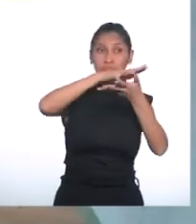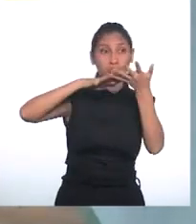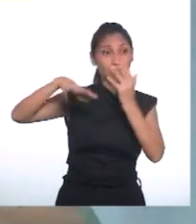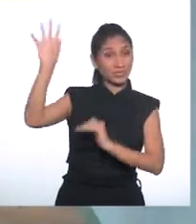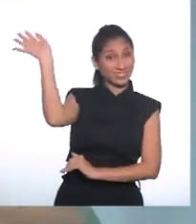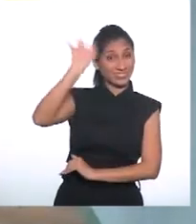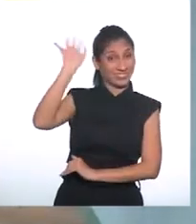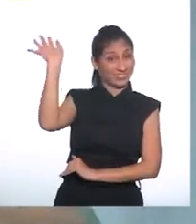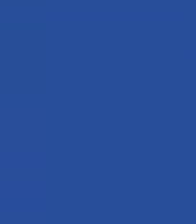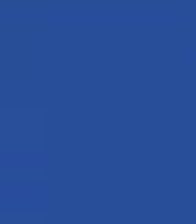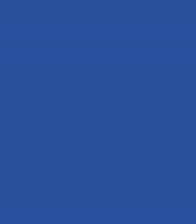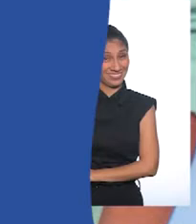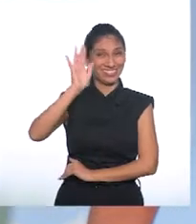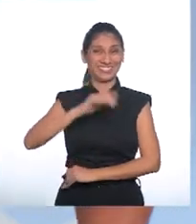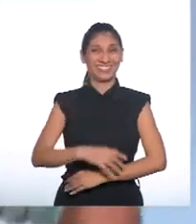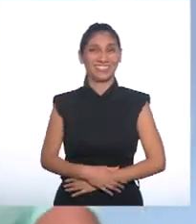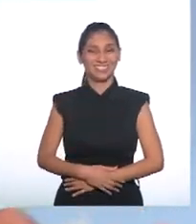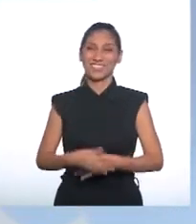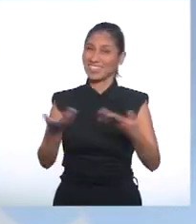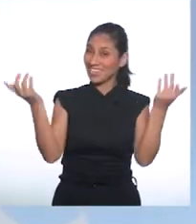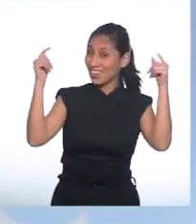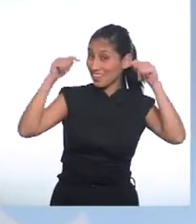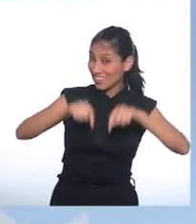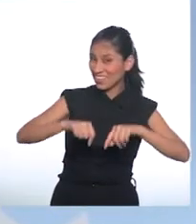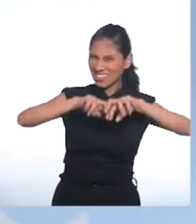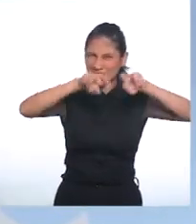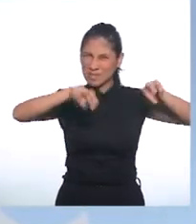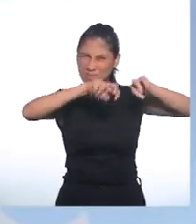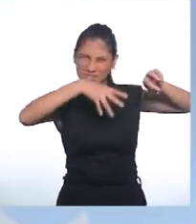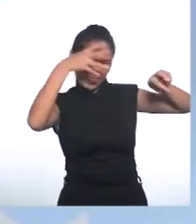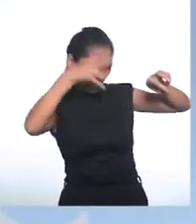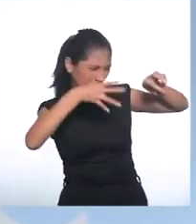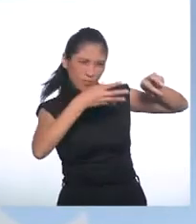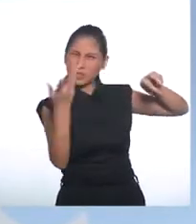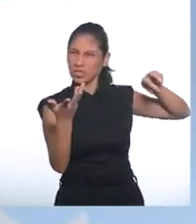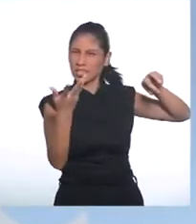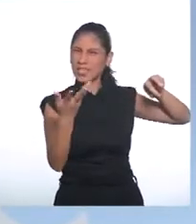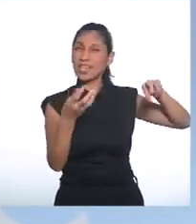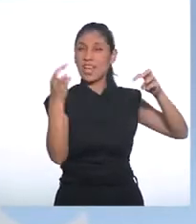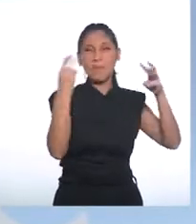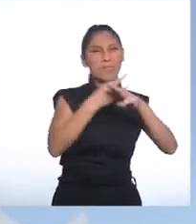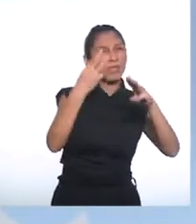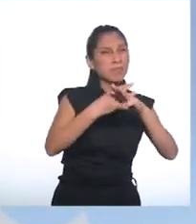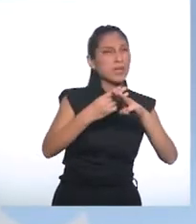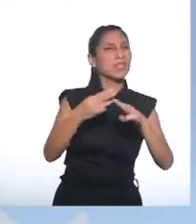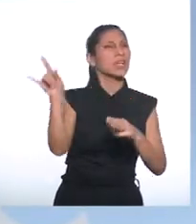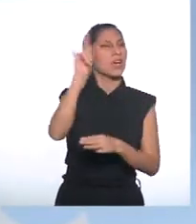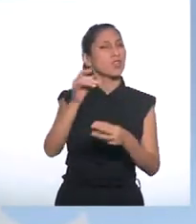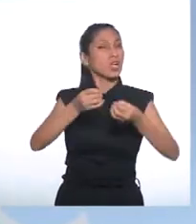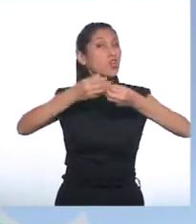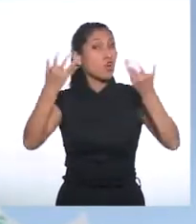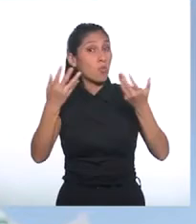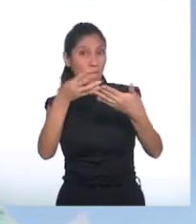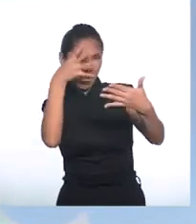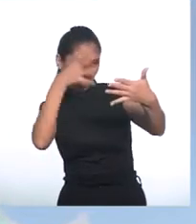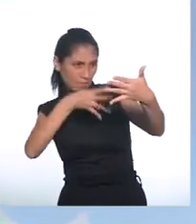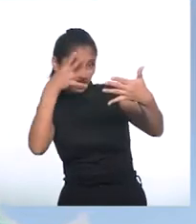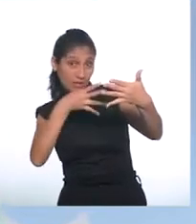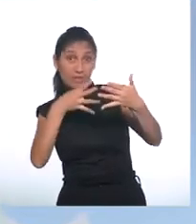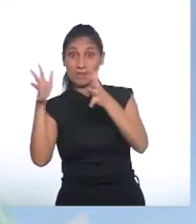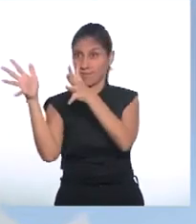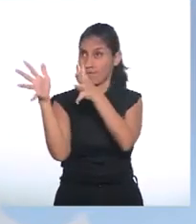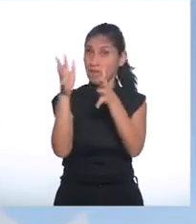la próxima! Hoy investigamos acerca de cómo utilizar la matemática para reconocer la calidad del